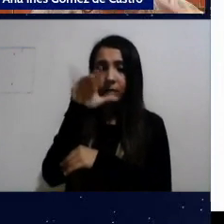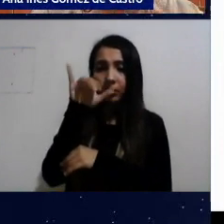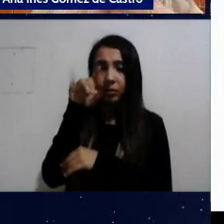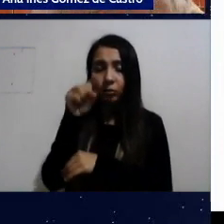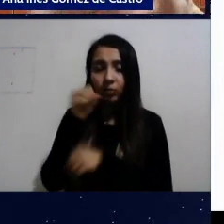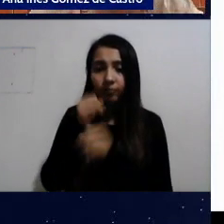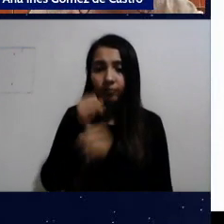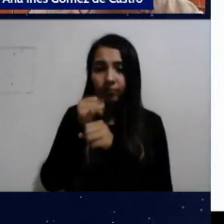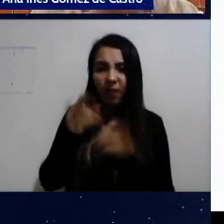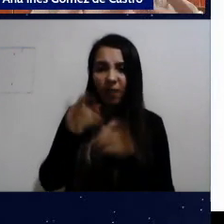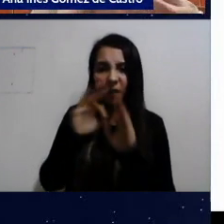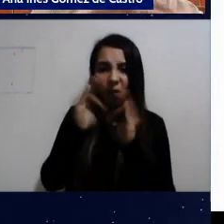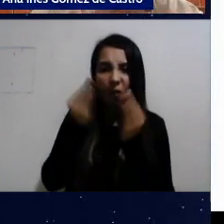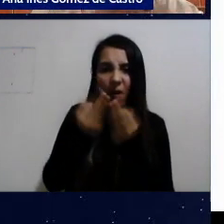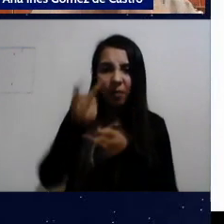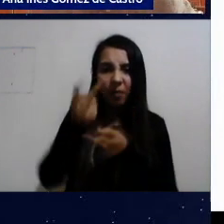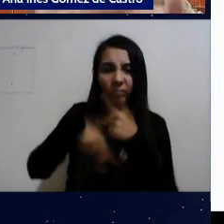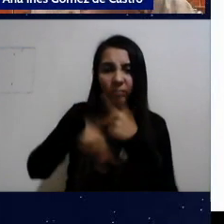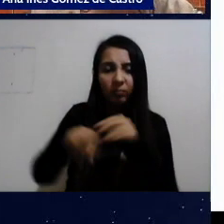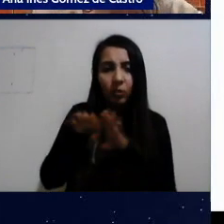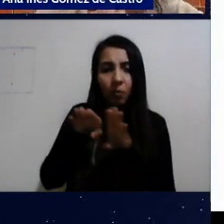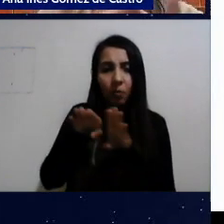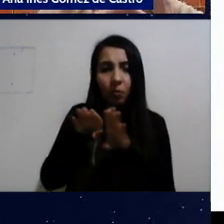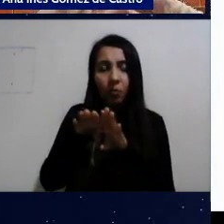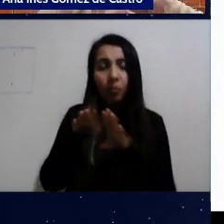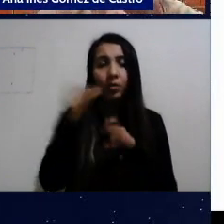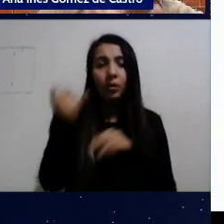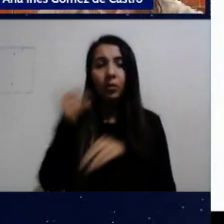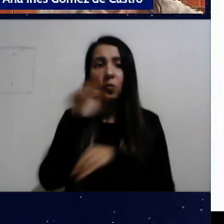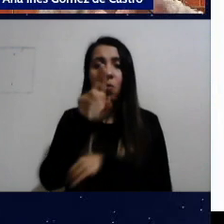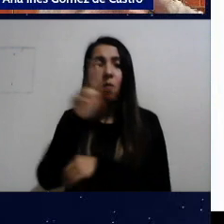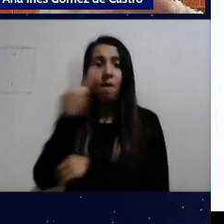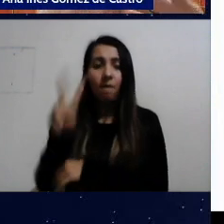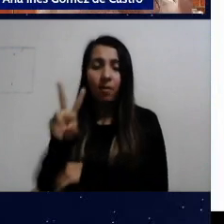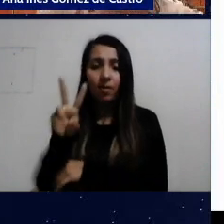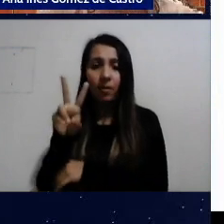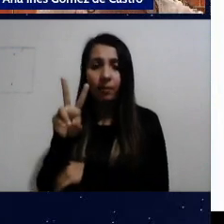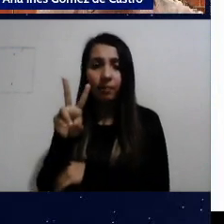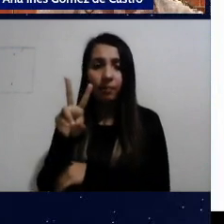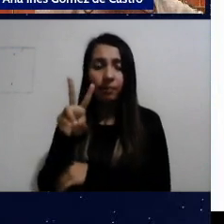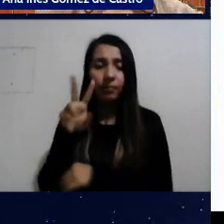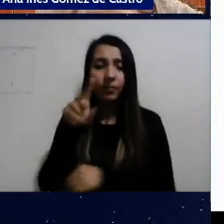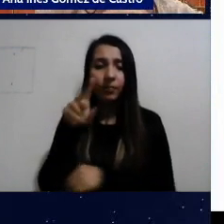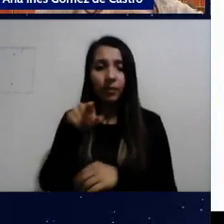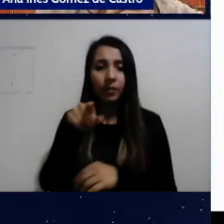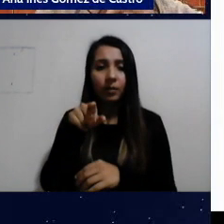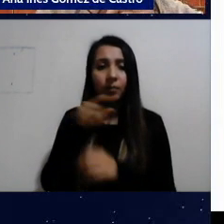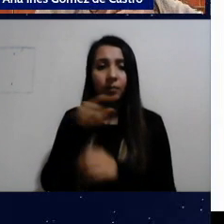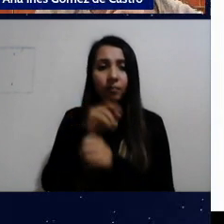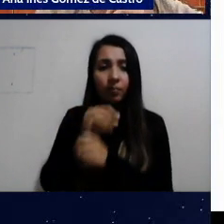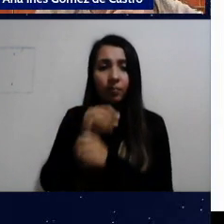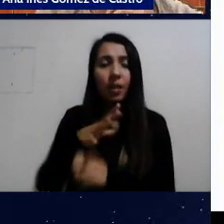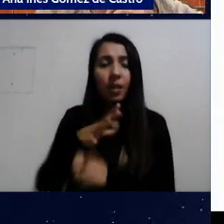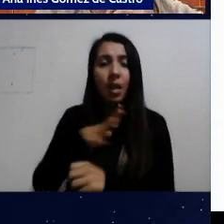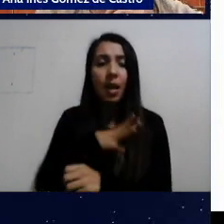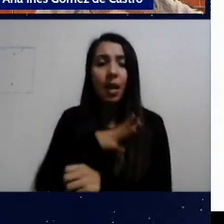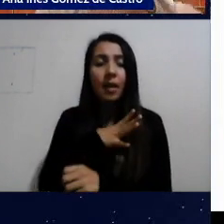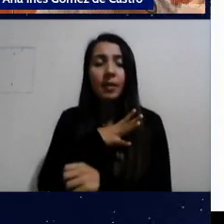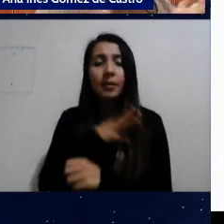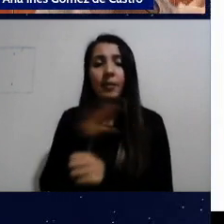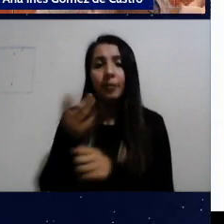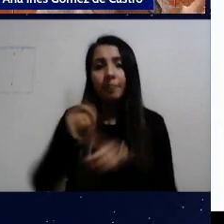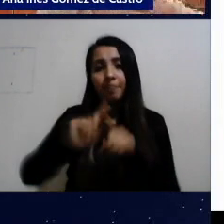y el papel de la radiación ultravioleta y en qué entornos de radiación ultravioleta se encuentran, etcétera. Y